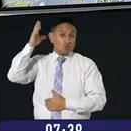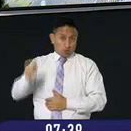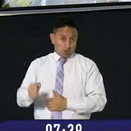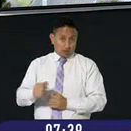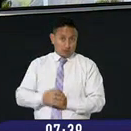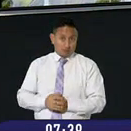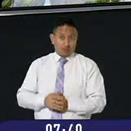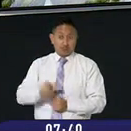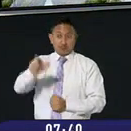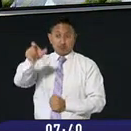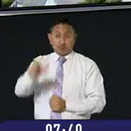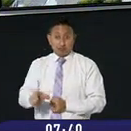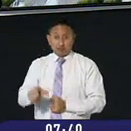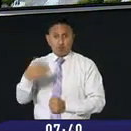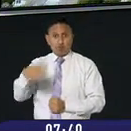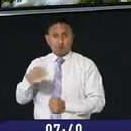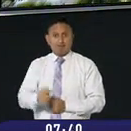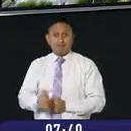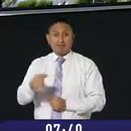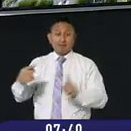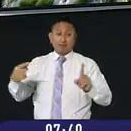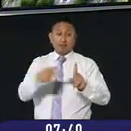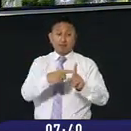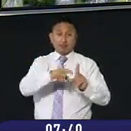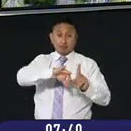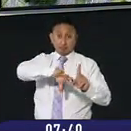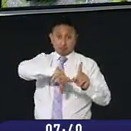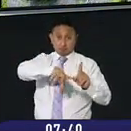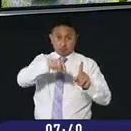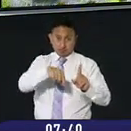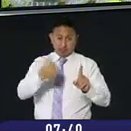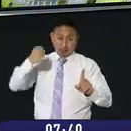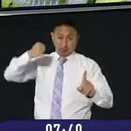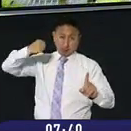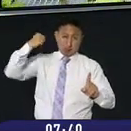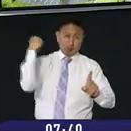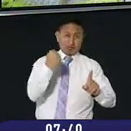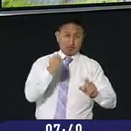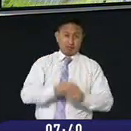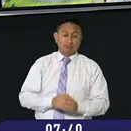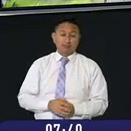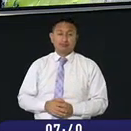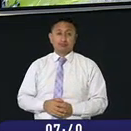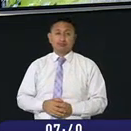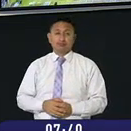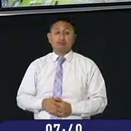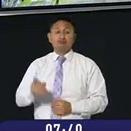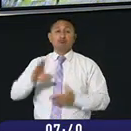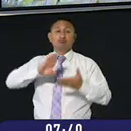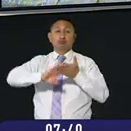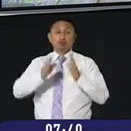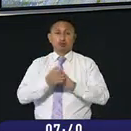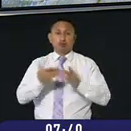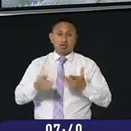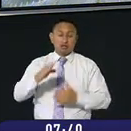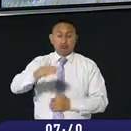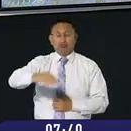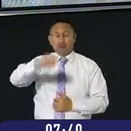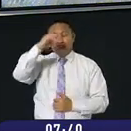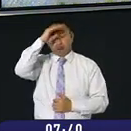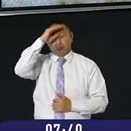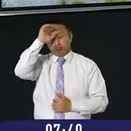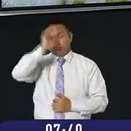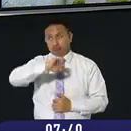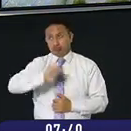punto de linchar a un supuesto delincuente que robó con violencia a un adulto mayor. La comunidad, cansada de tanto robo en el centro de la